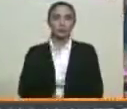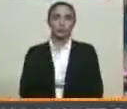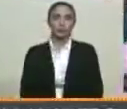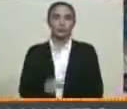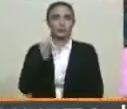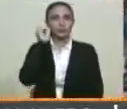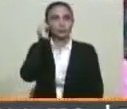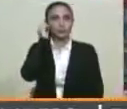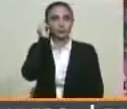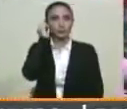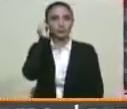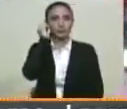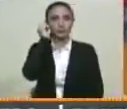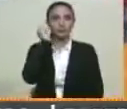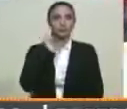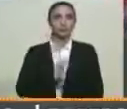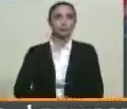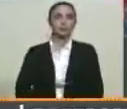Jorge Rodríguez.